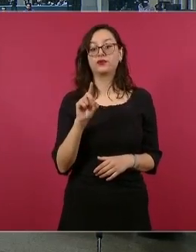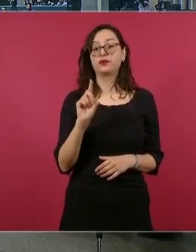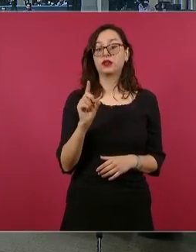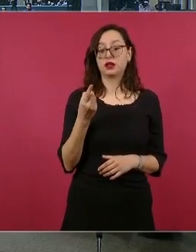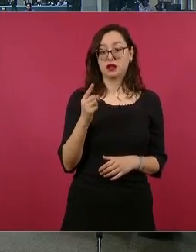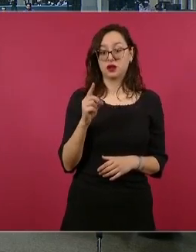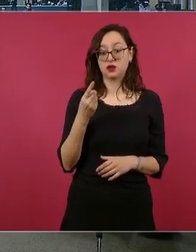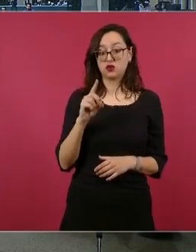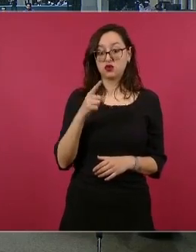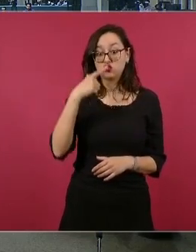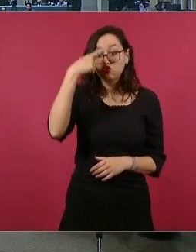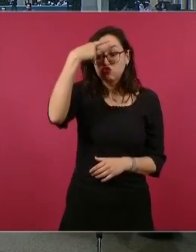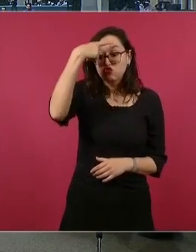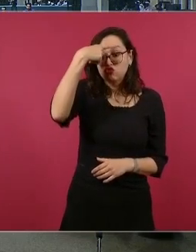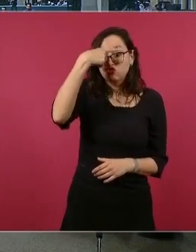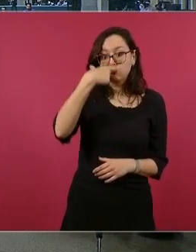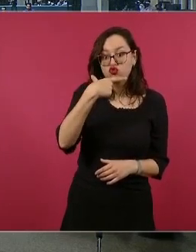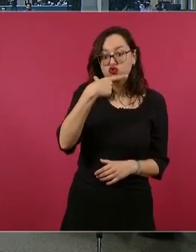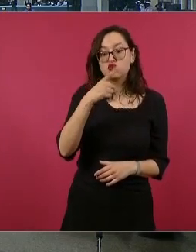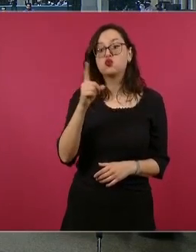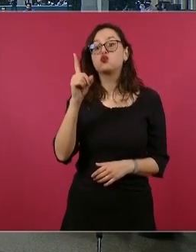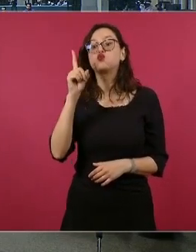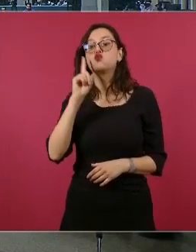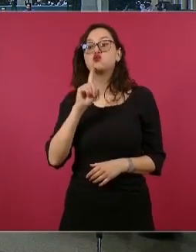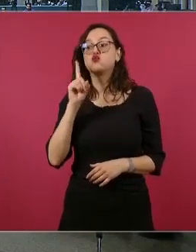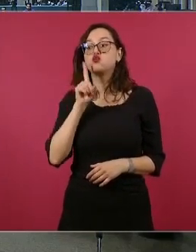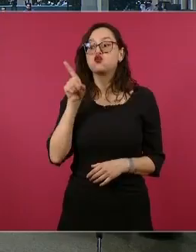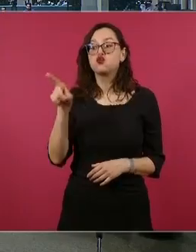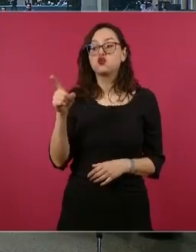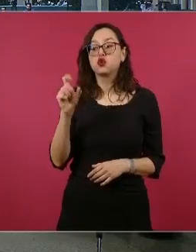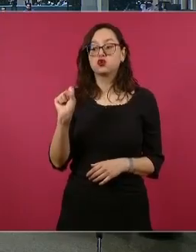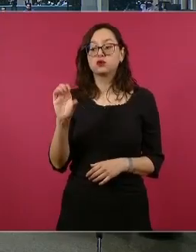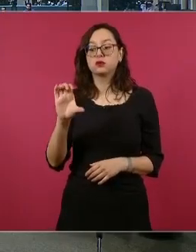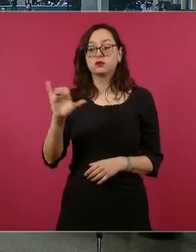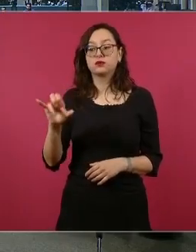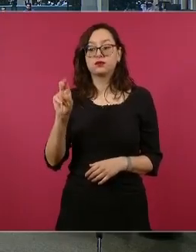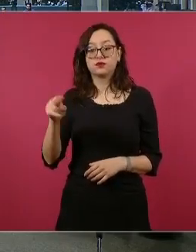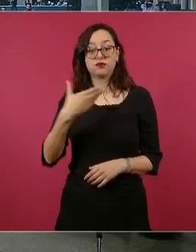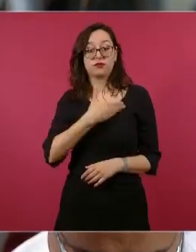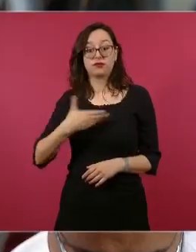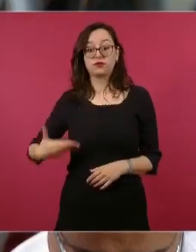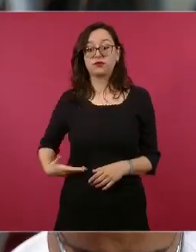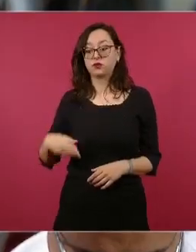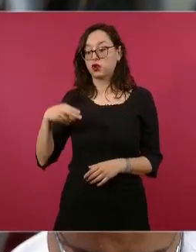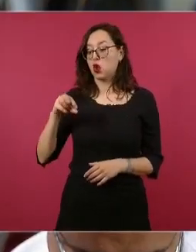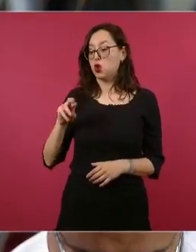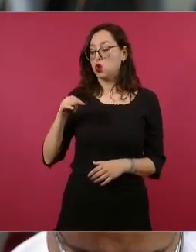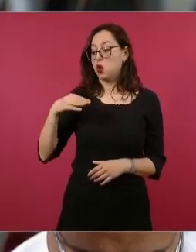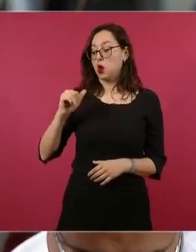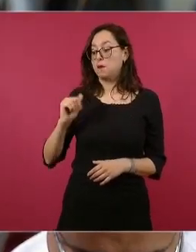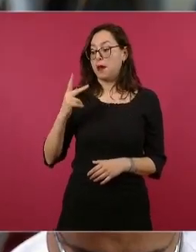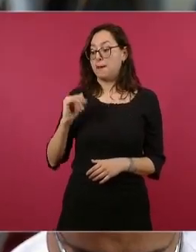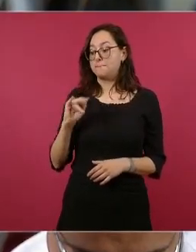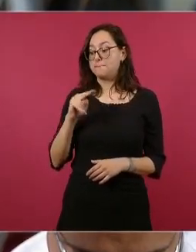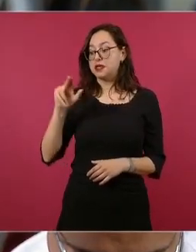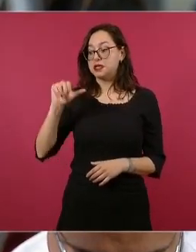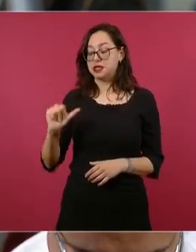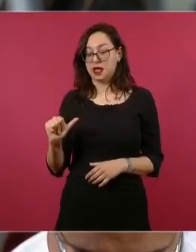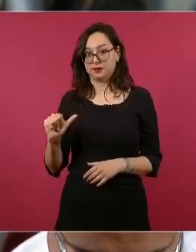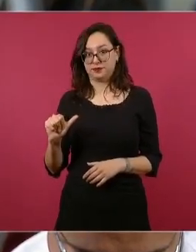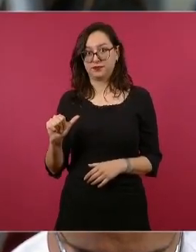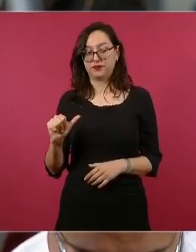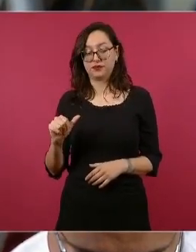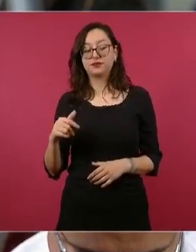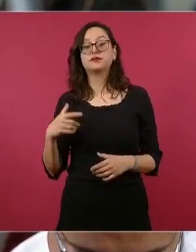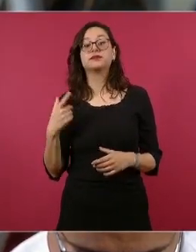Piña la que se convocó también a los líderes del PRI y del PAN por una parte Alejandro Moreno alito del PRI y también se había